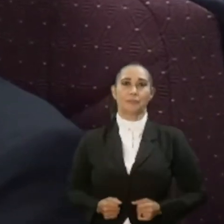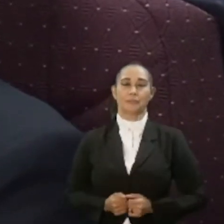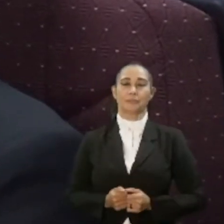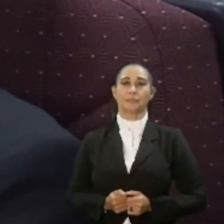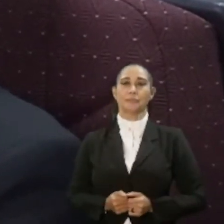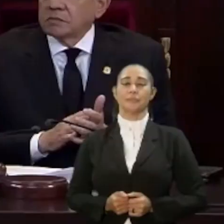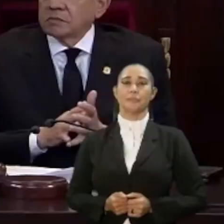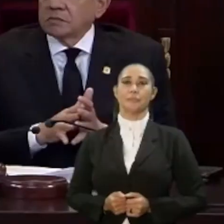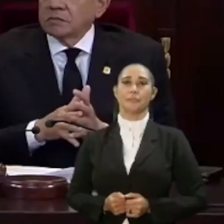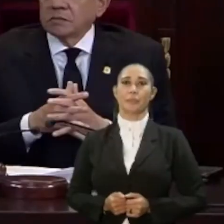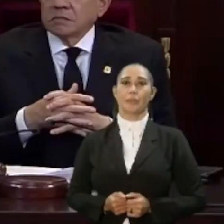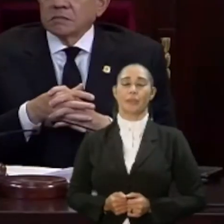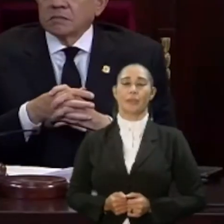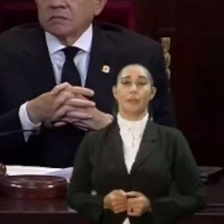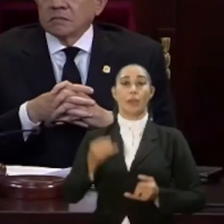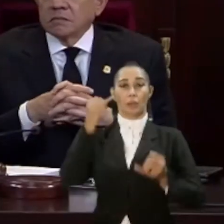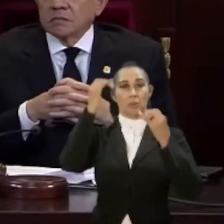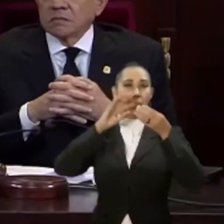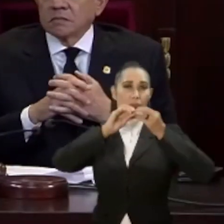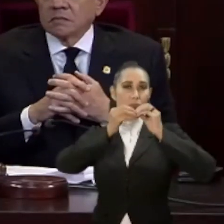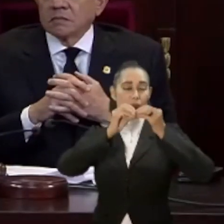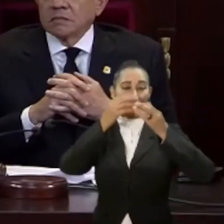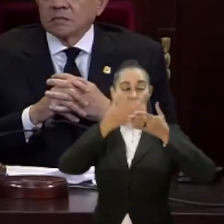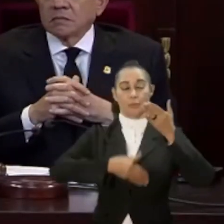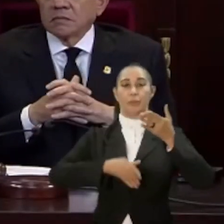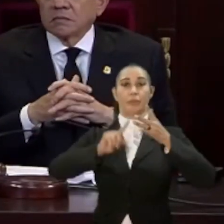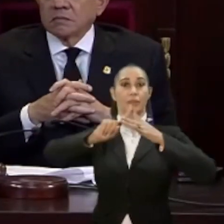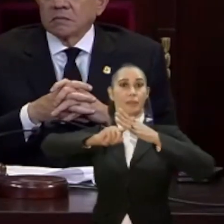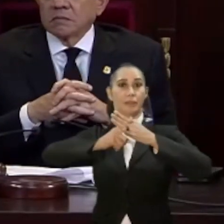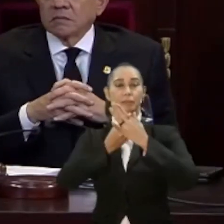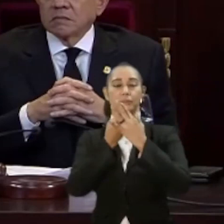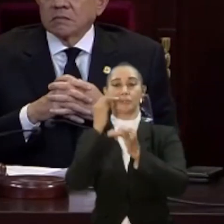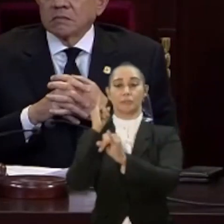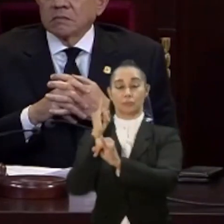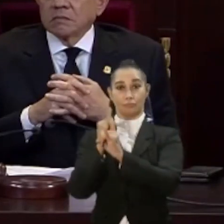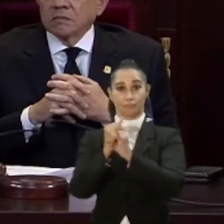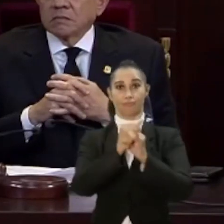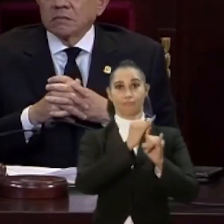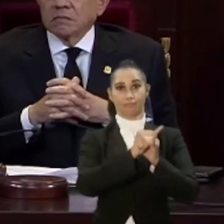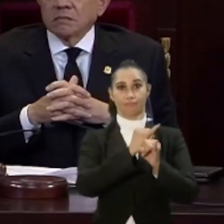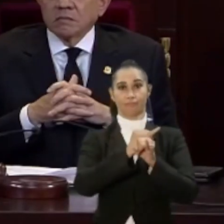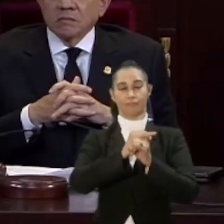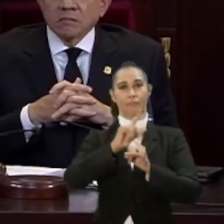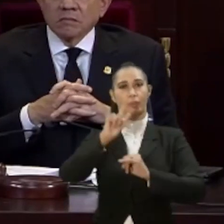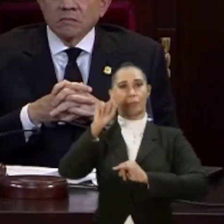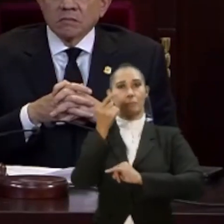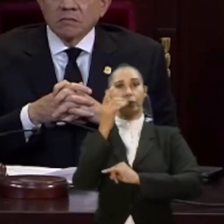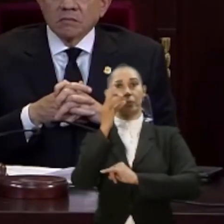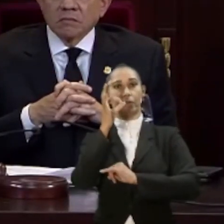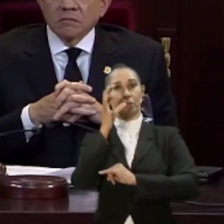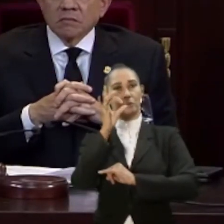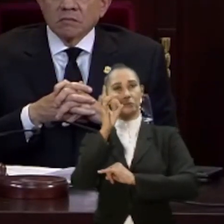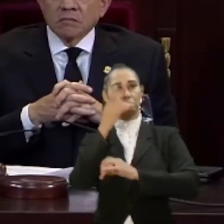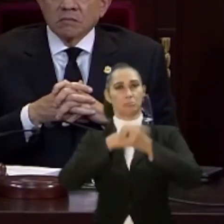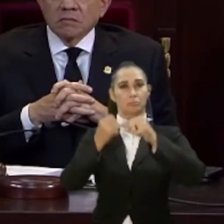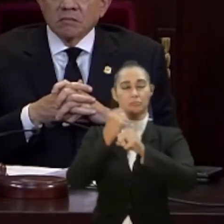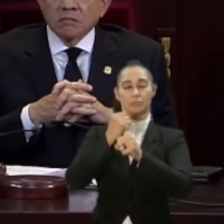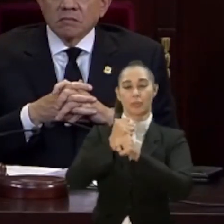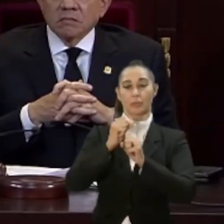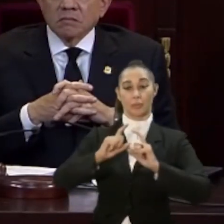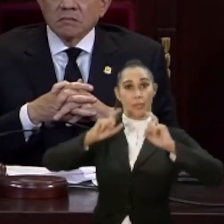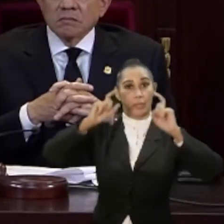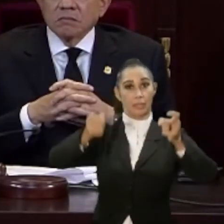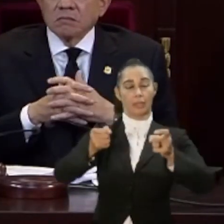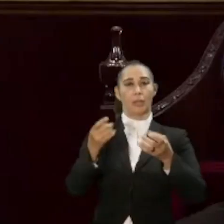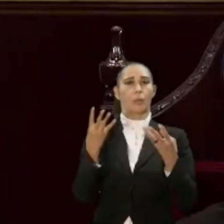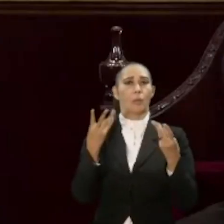de la magnitud de esta cifra, desde la creación de la institución, en sus primeros 8 años, se habían